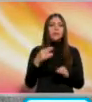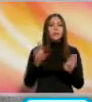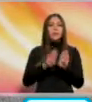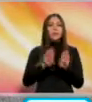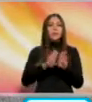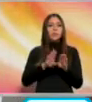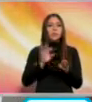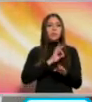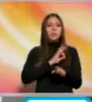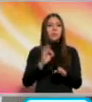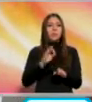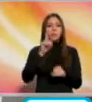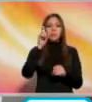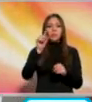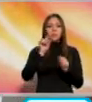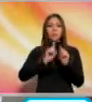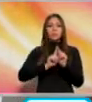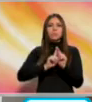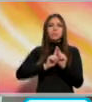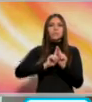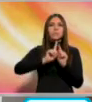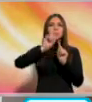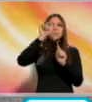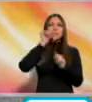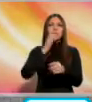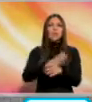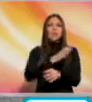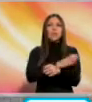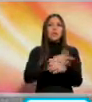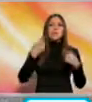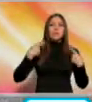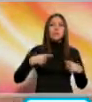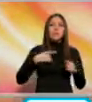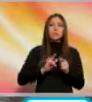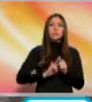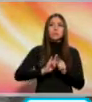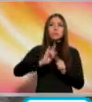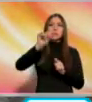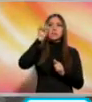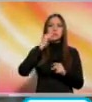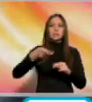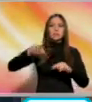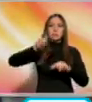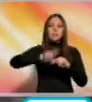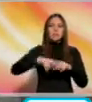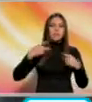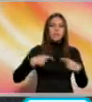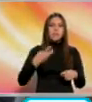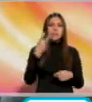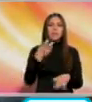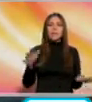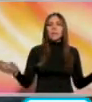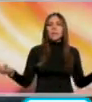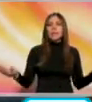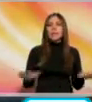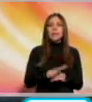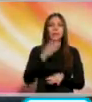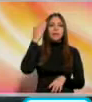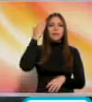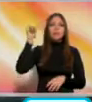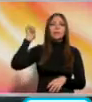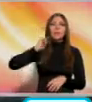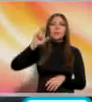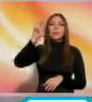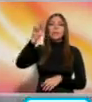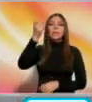decir, una estación espacial tripulada siempre por seres humanos. Esto literalmente marca una era completa desde hace 30